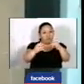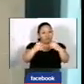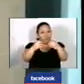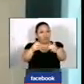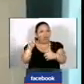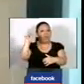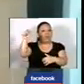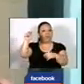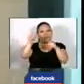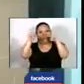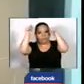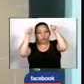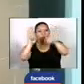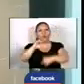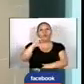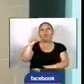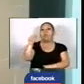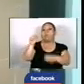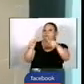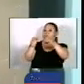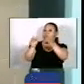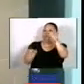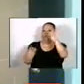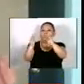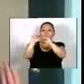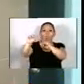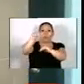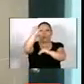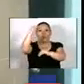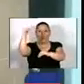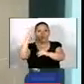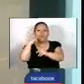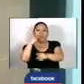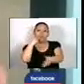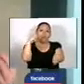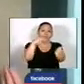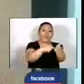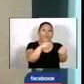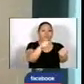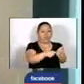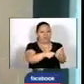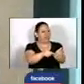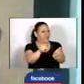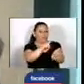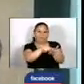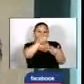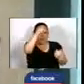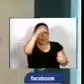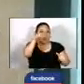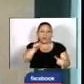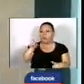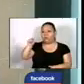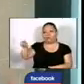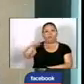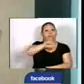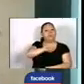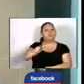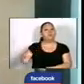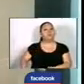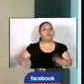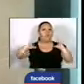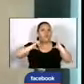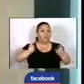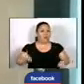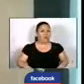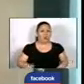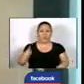en la Corte Interamericana de Derechos Humanos para demandar y para condenar al Estado salvadoreño por tratos crueles,